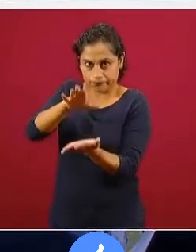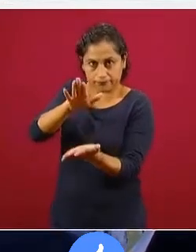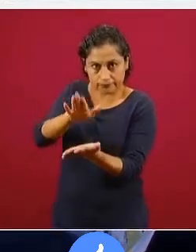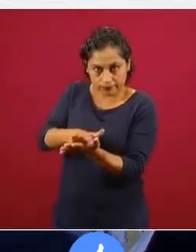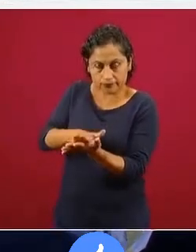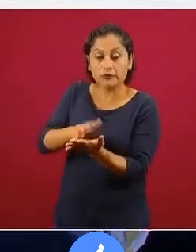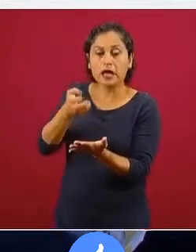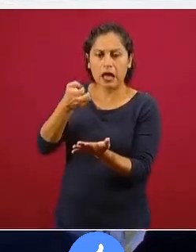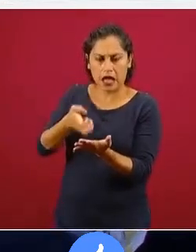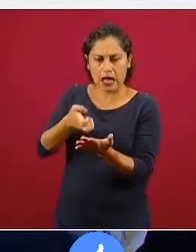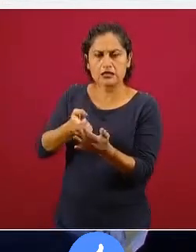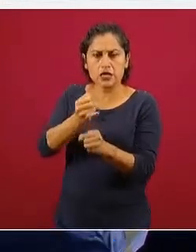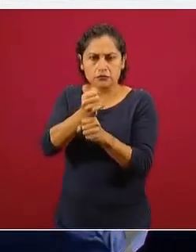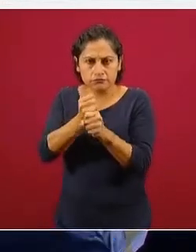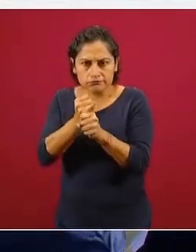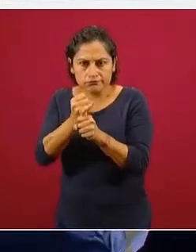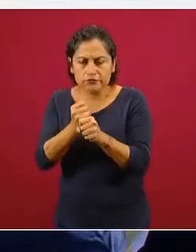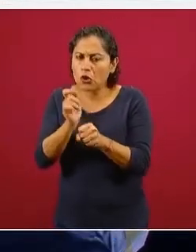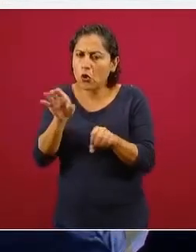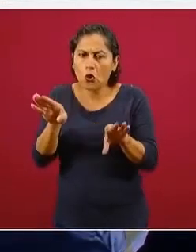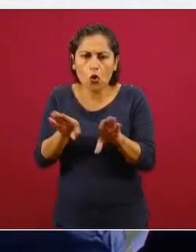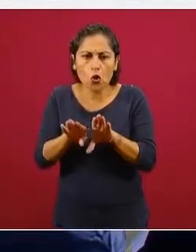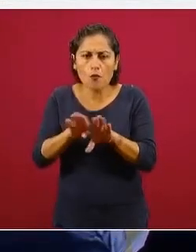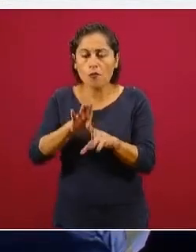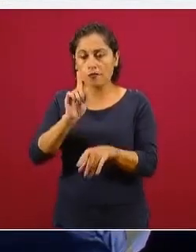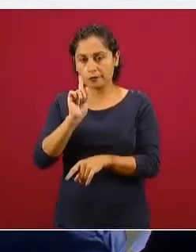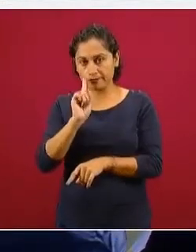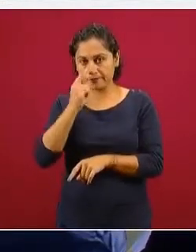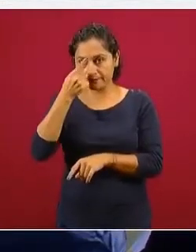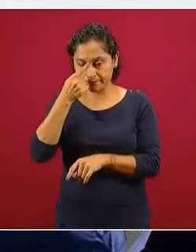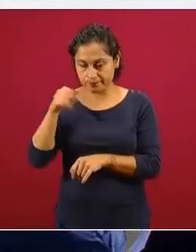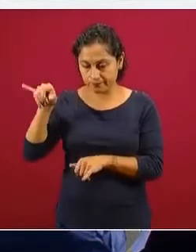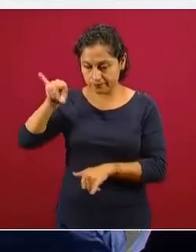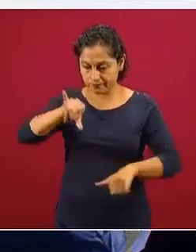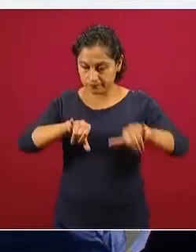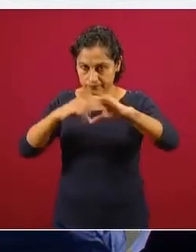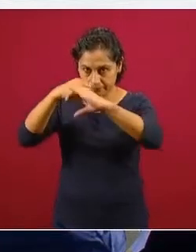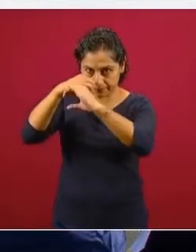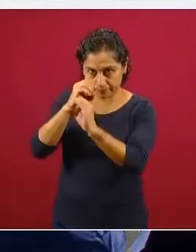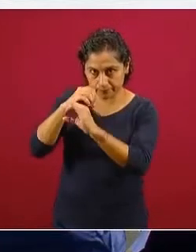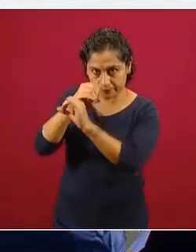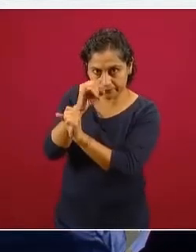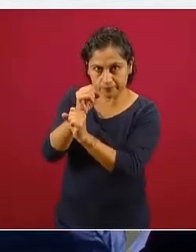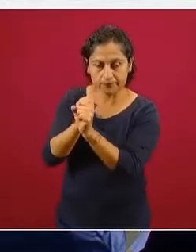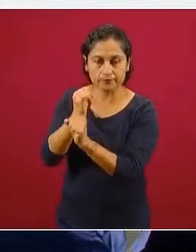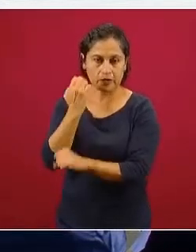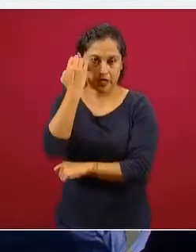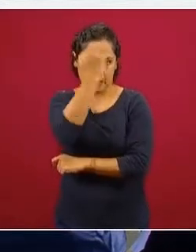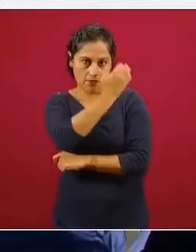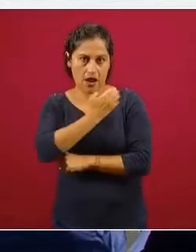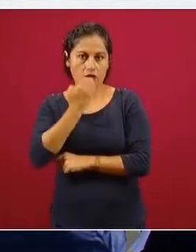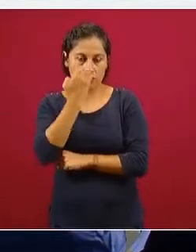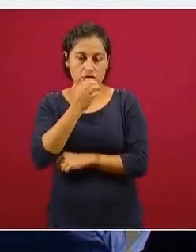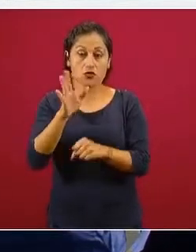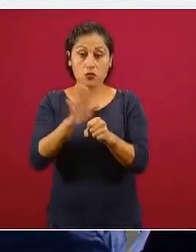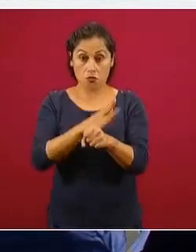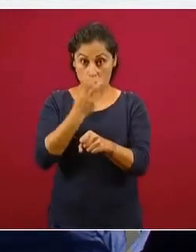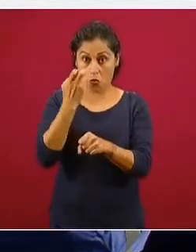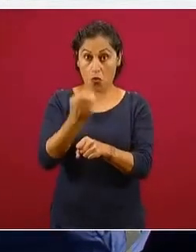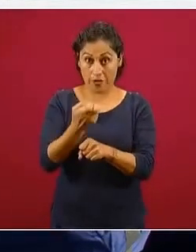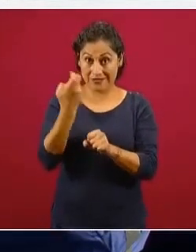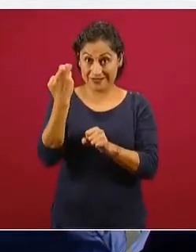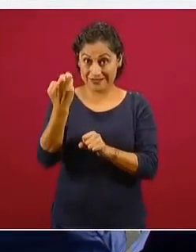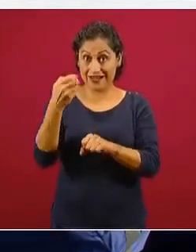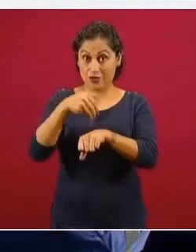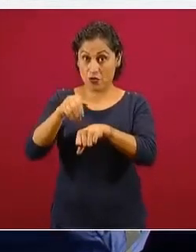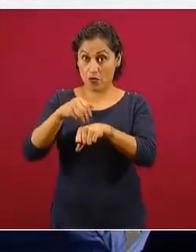que incluye la toma de una muestra de laboratorio. Por eso, de este gran total, y dado que tenían una prueba